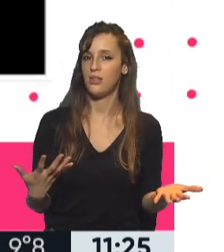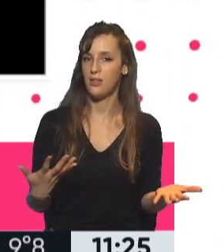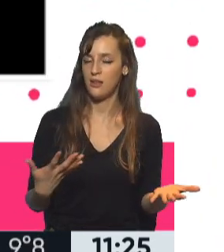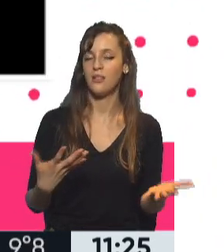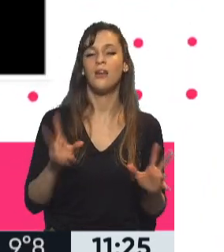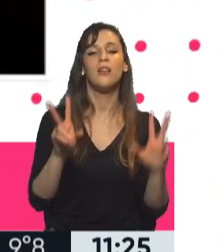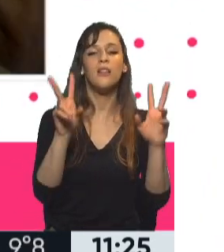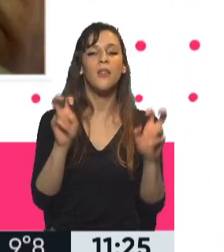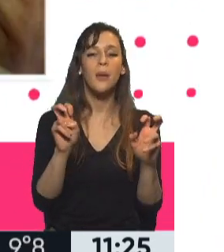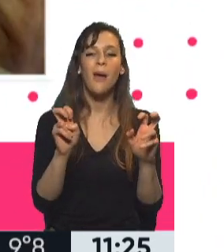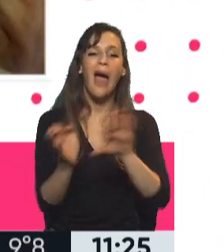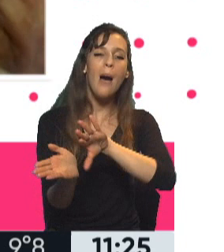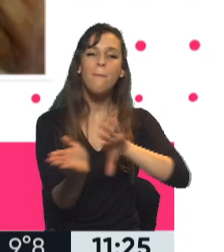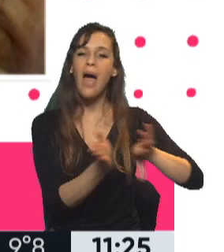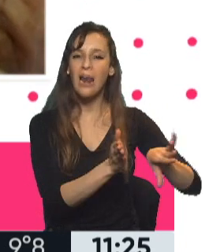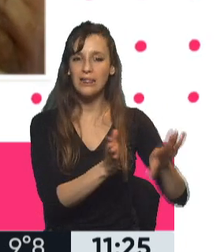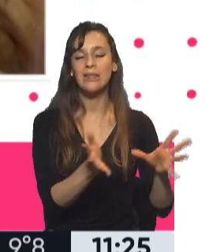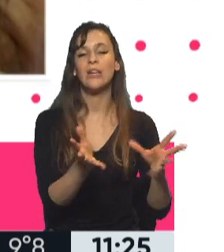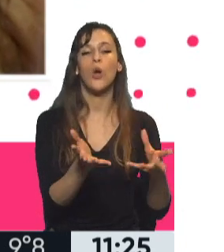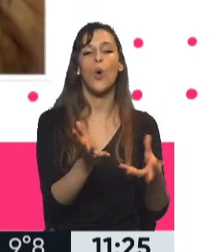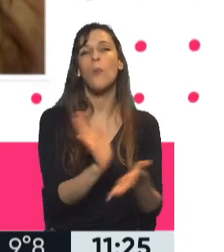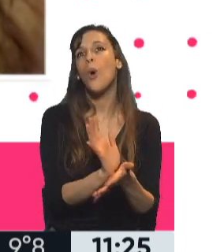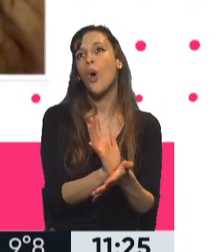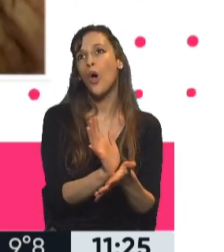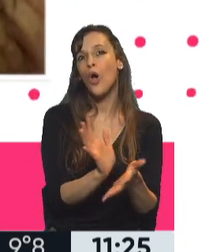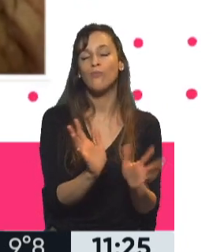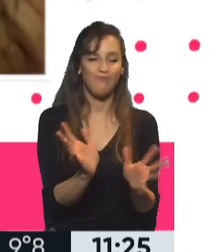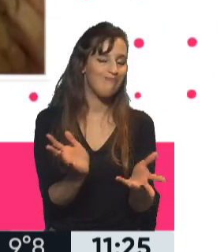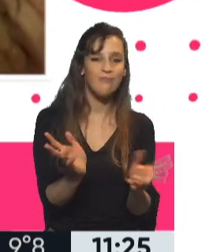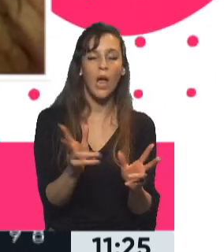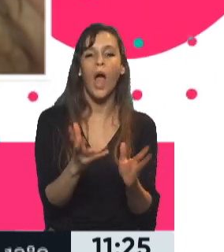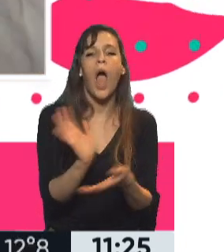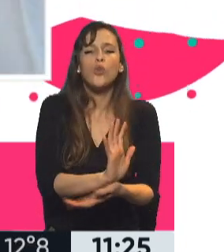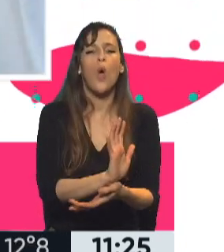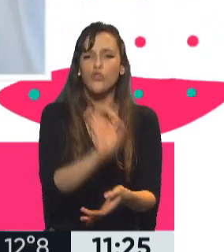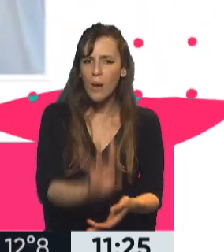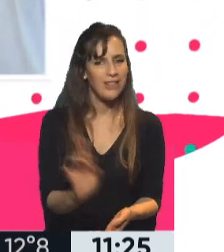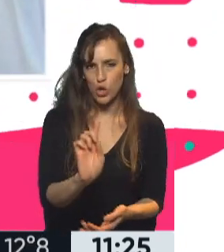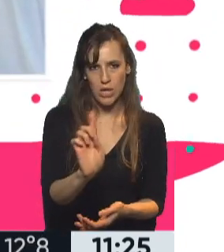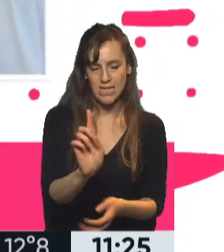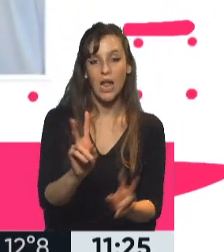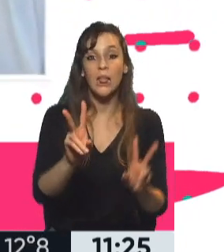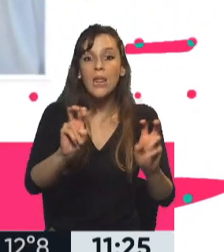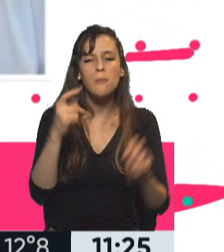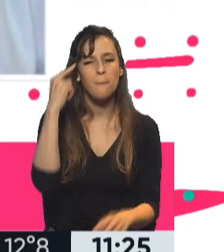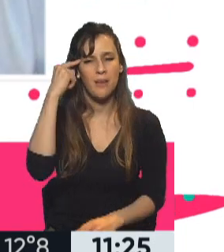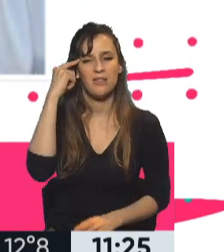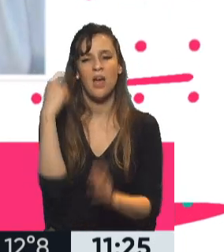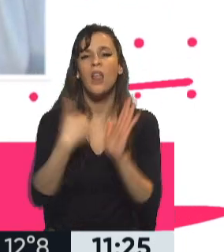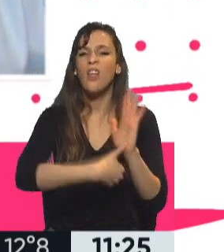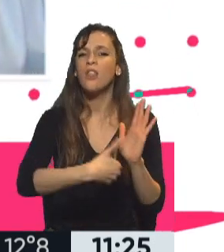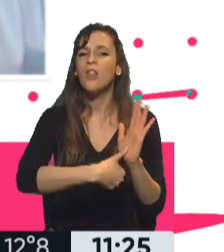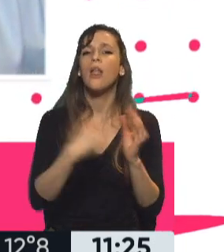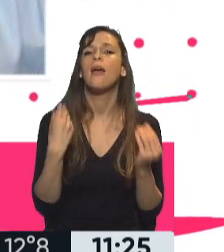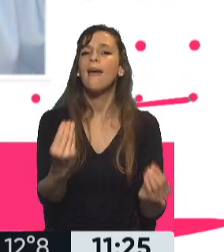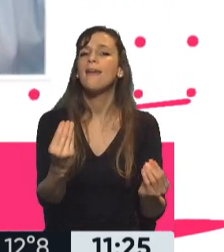nos convoca siempre, que es la apropiación, claro, la recuperación. Claro. Sino que va más allá en pensar qué es la identidad, a